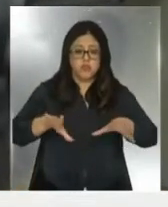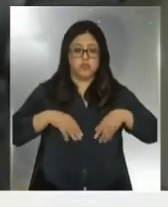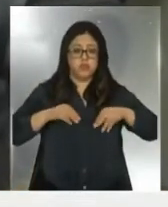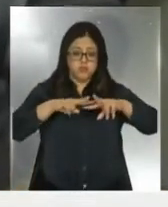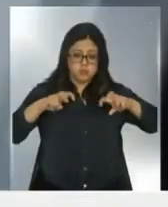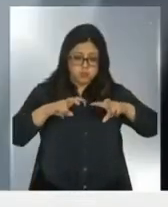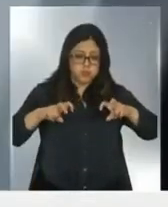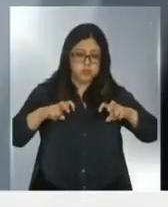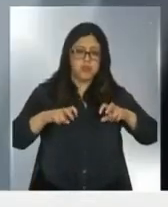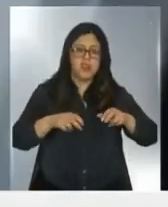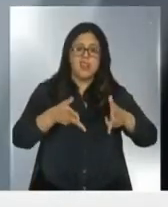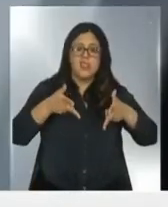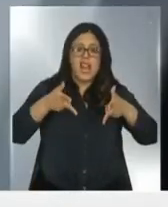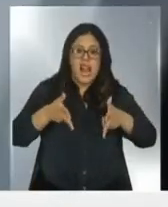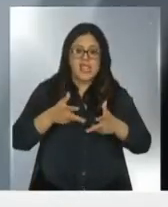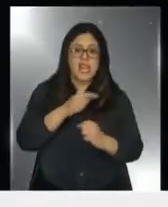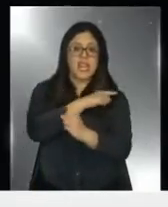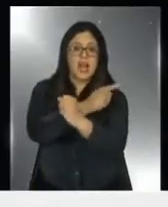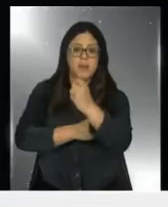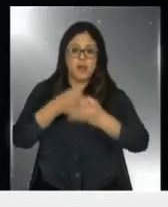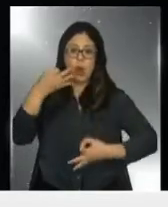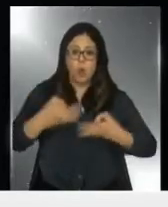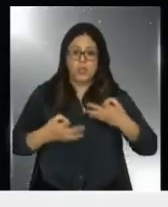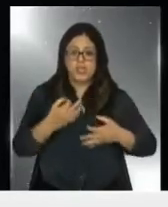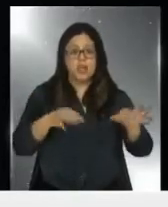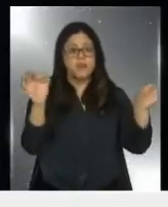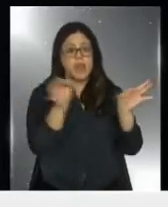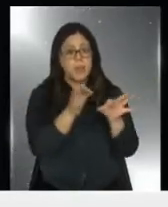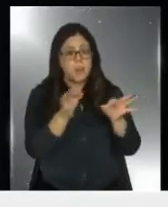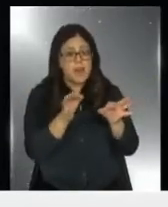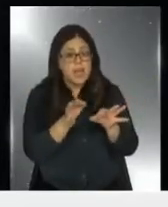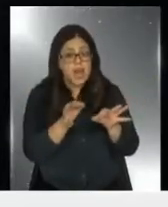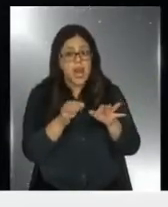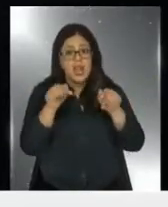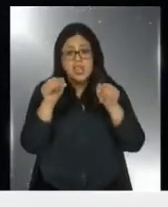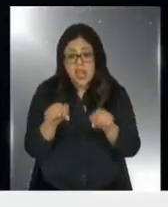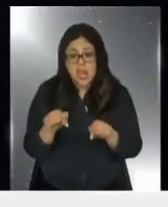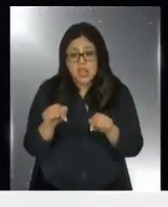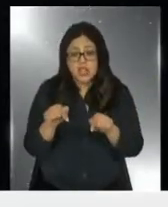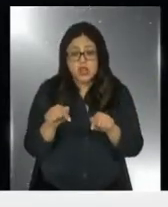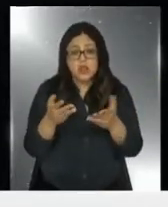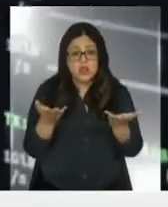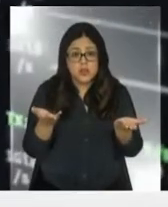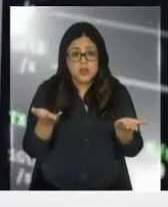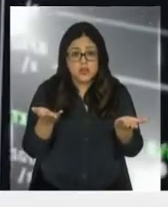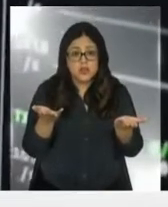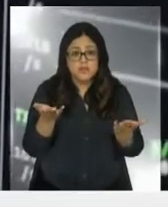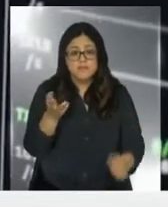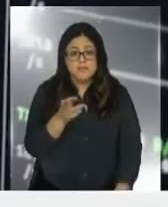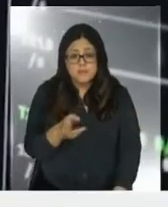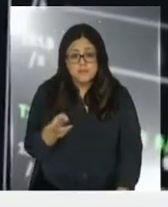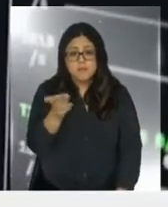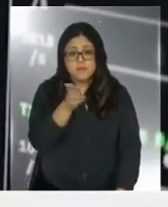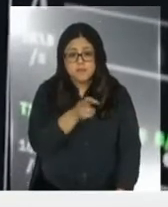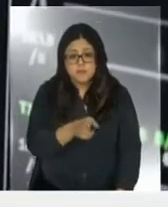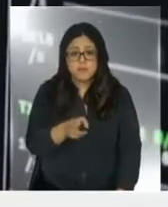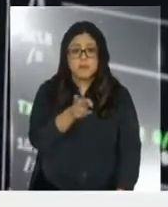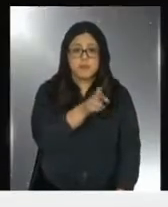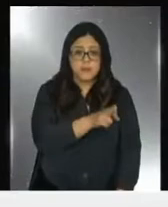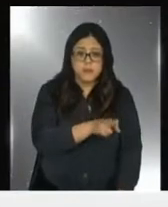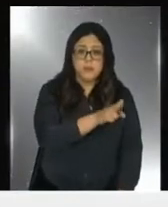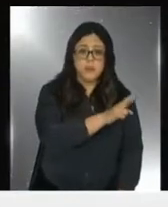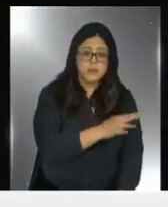ciberataque al Poder Judicial, cuenta sin entregar detalles que este tipo de casos se ha vuelto cada vez más común,